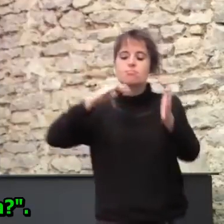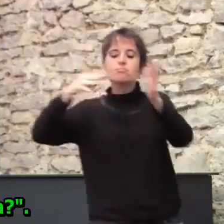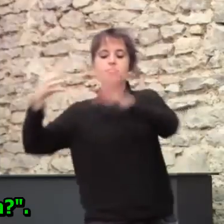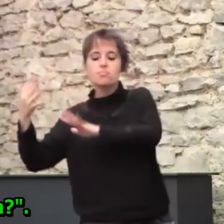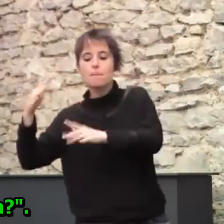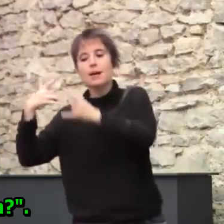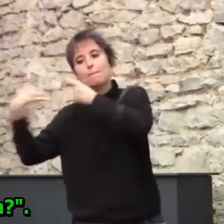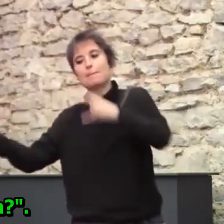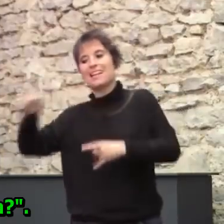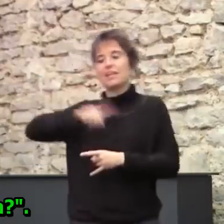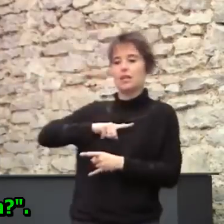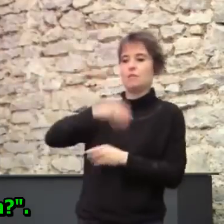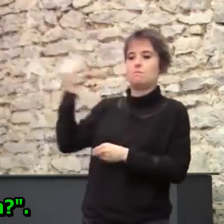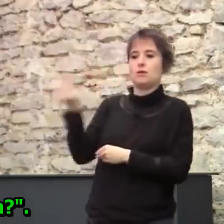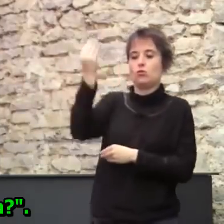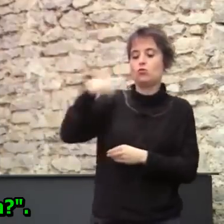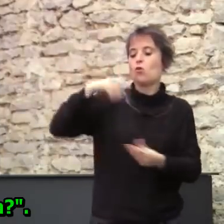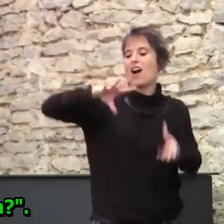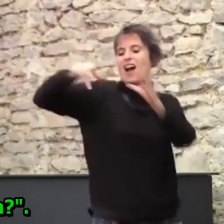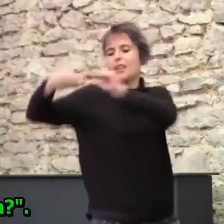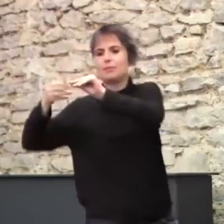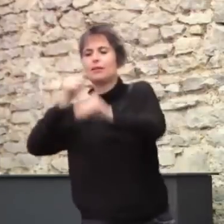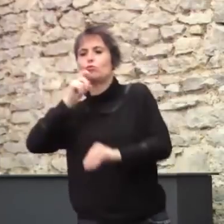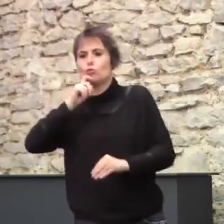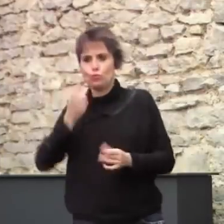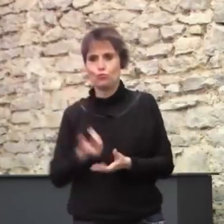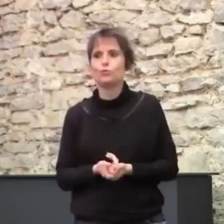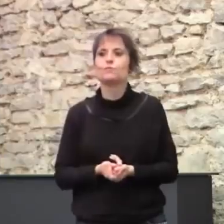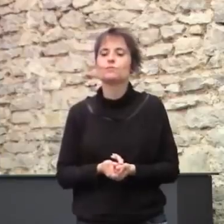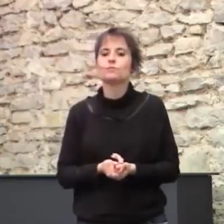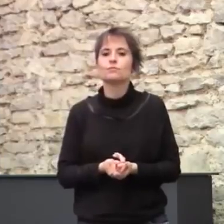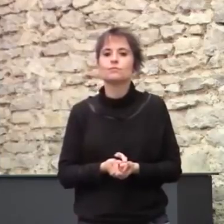más, cómo me puedo adaptar a esa idea, ¿no?